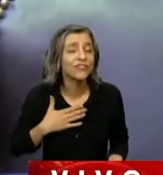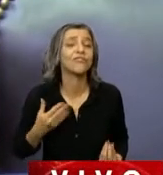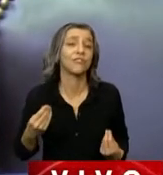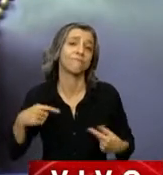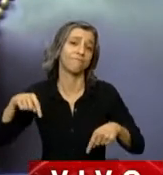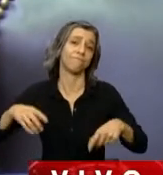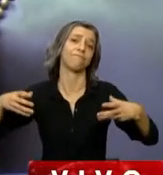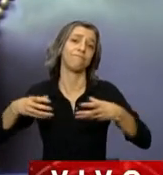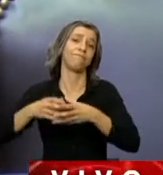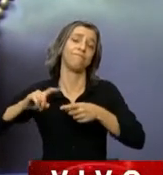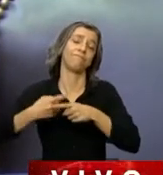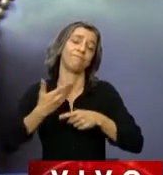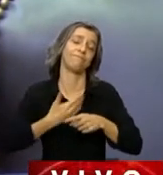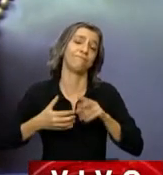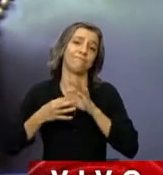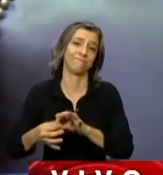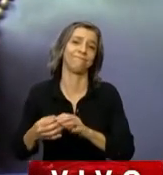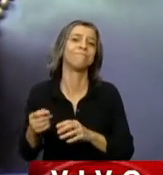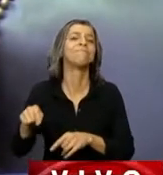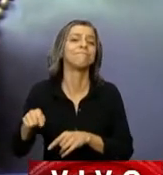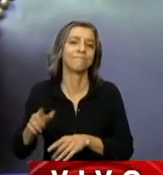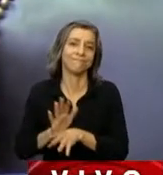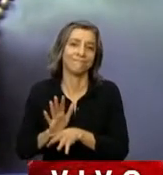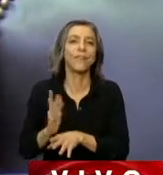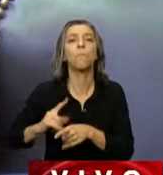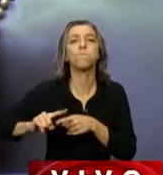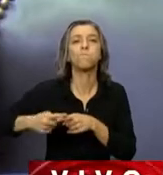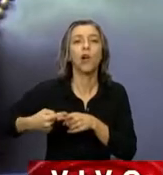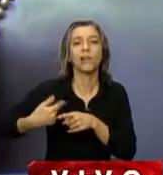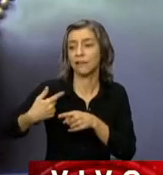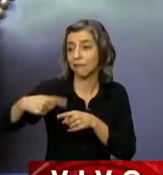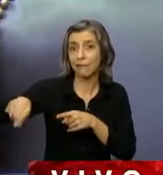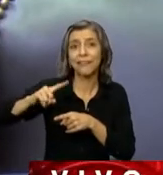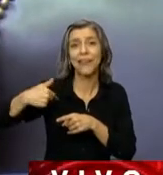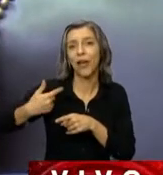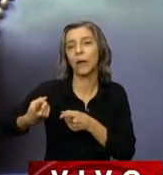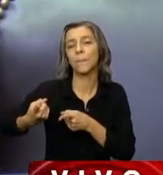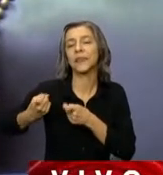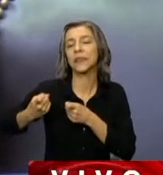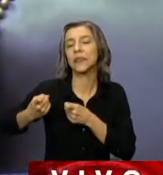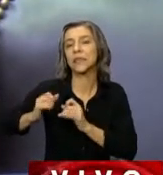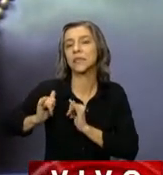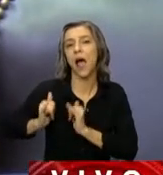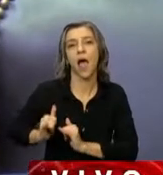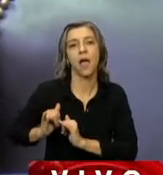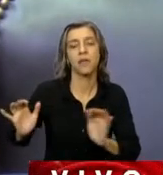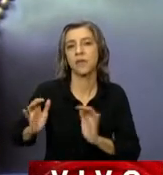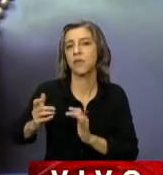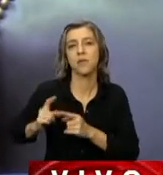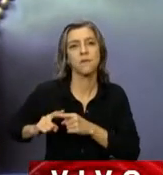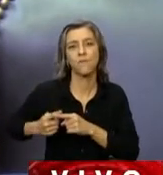bloque oficialista tenía una necesidad política y la necesidad política lamentablemente se